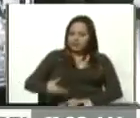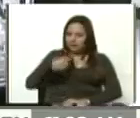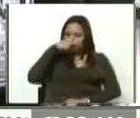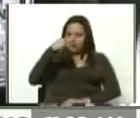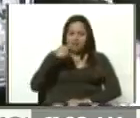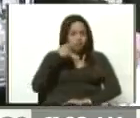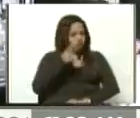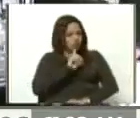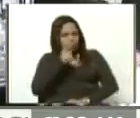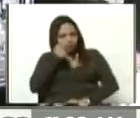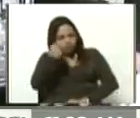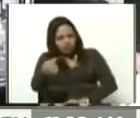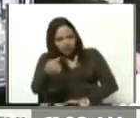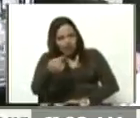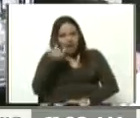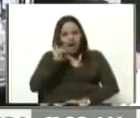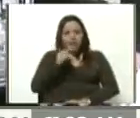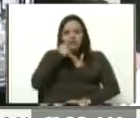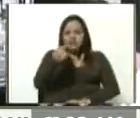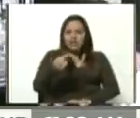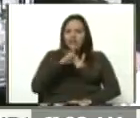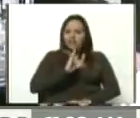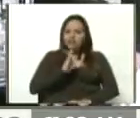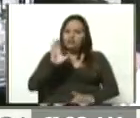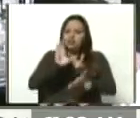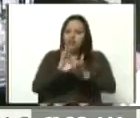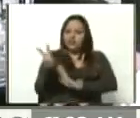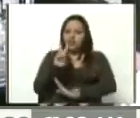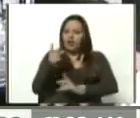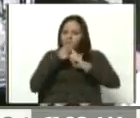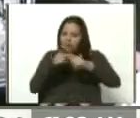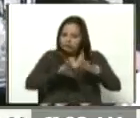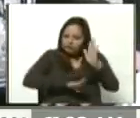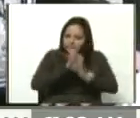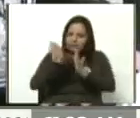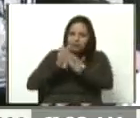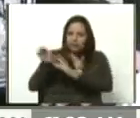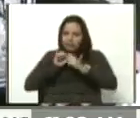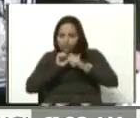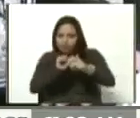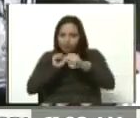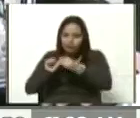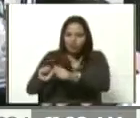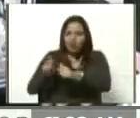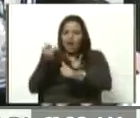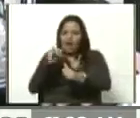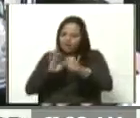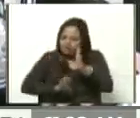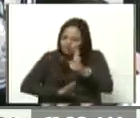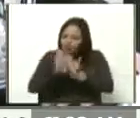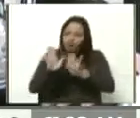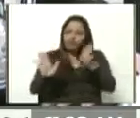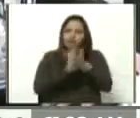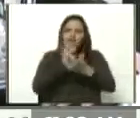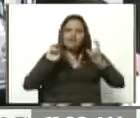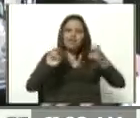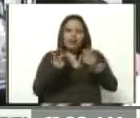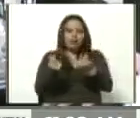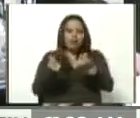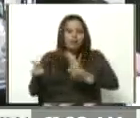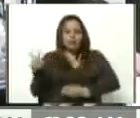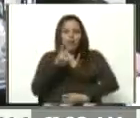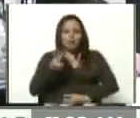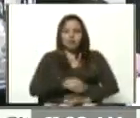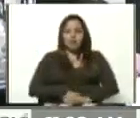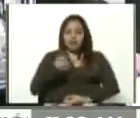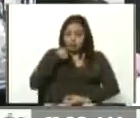me corresponde decirlo a mí, le corresponde al Banco Central de Venezuela, pero el crecimiento sigue o va en ascenso el tema económico en Venezuela. Y